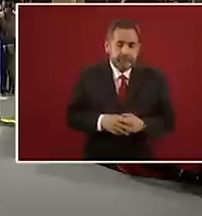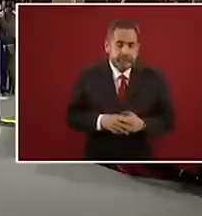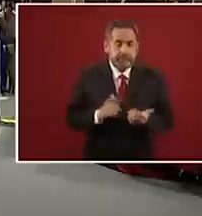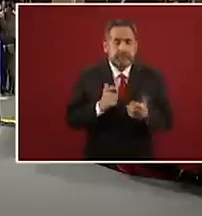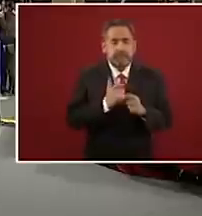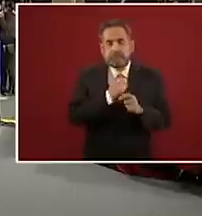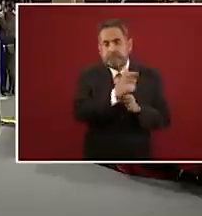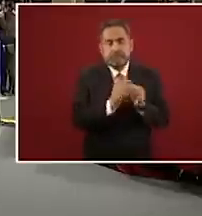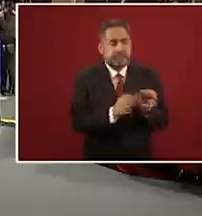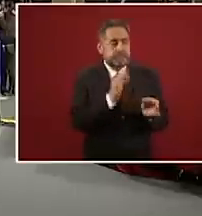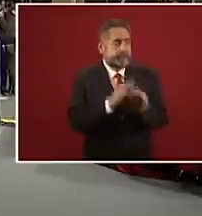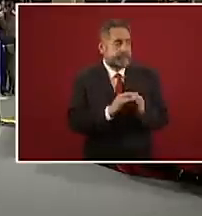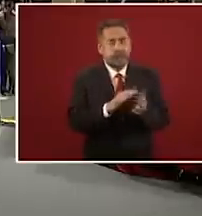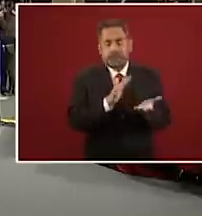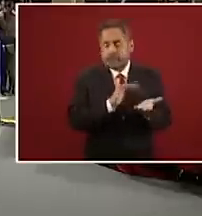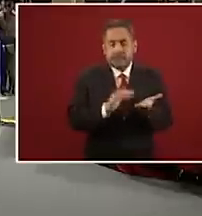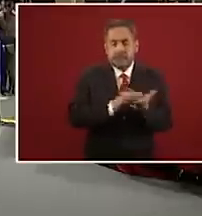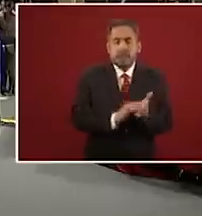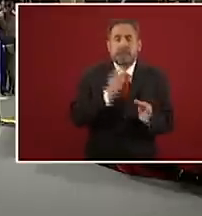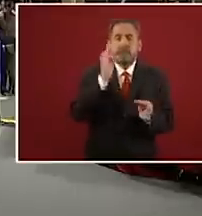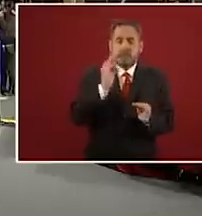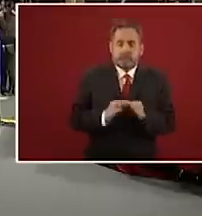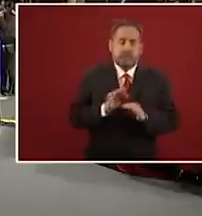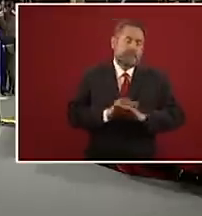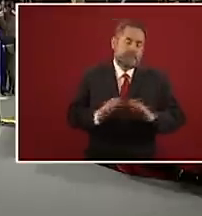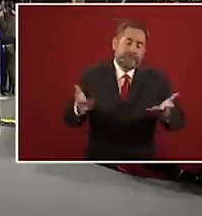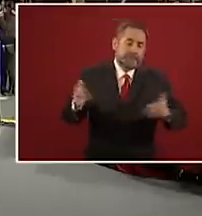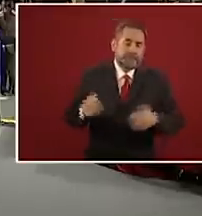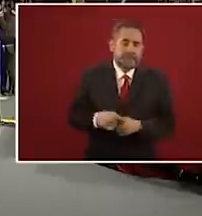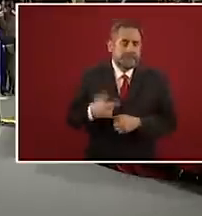finiquitar la deuda de Manobra.